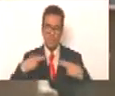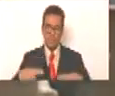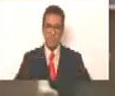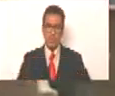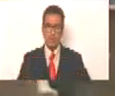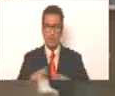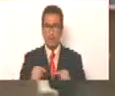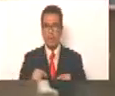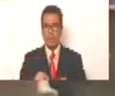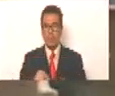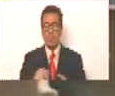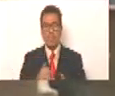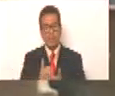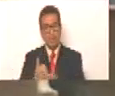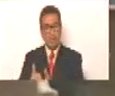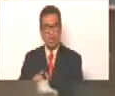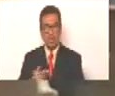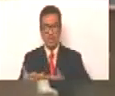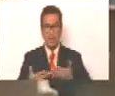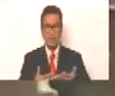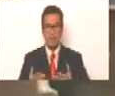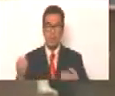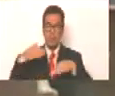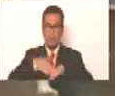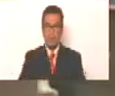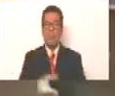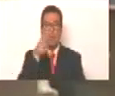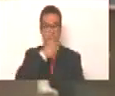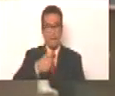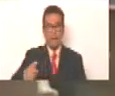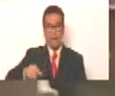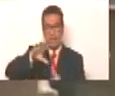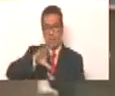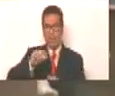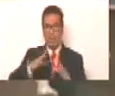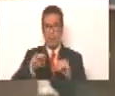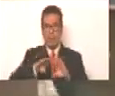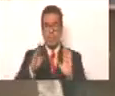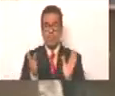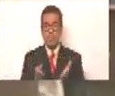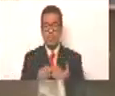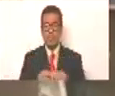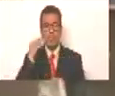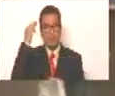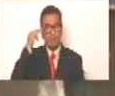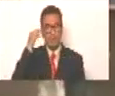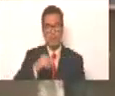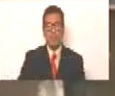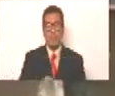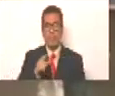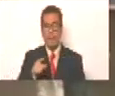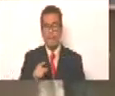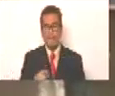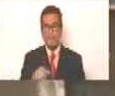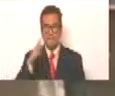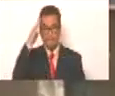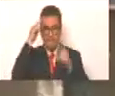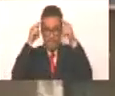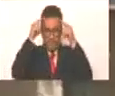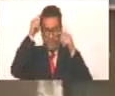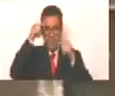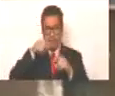solidaridad, cooperación e integración de los pueblos de América y el mundo, considerando que el comandante eterno